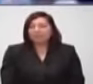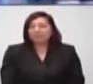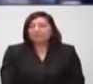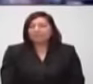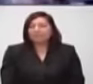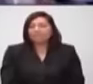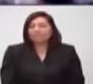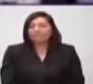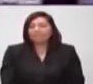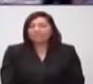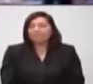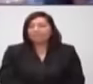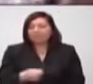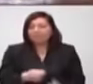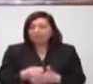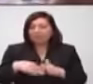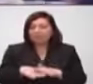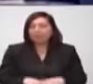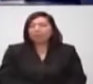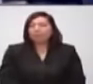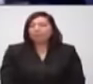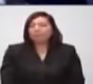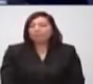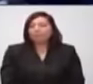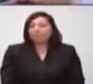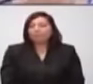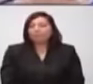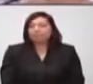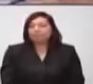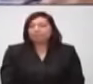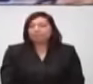todos los ciudadanos a través del peaje. Efectivamente, congresista. Qué bárbaro.